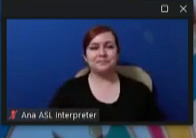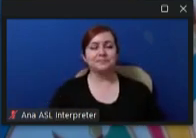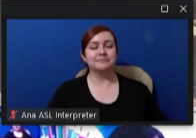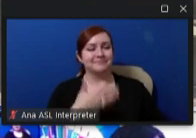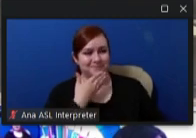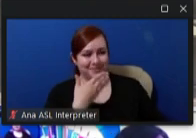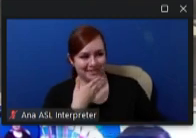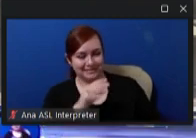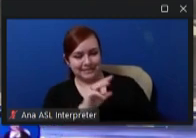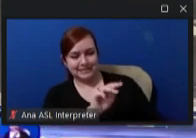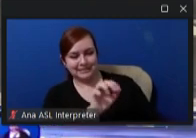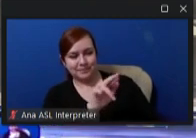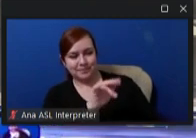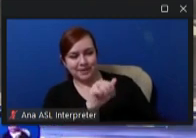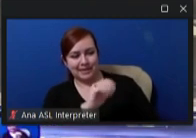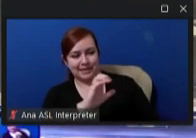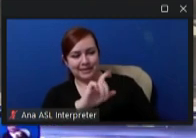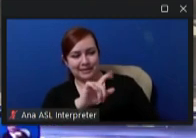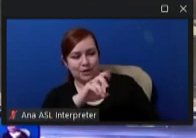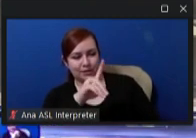Claudia. Bien,